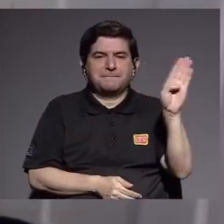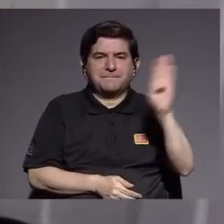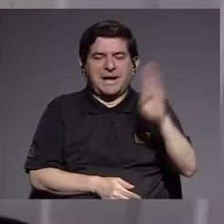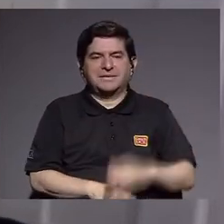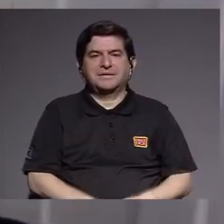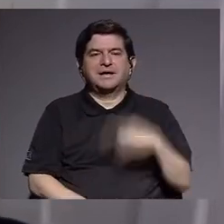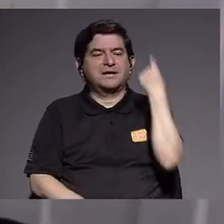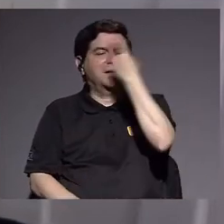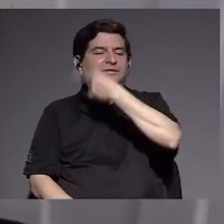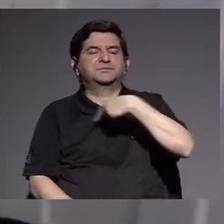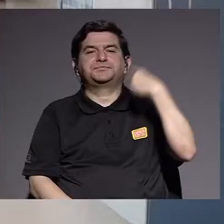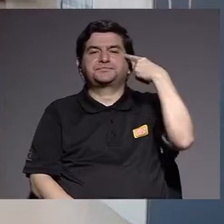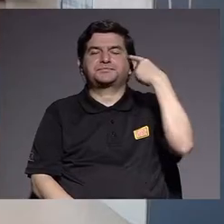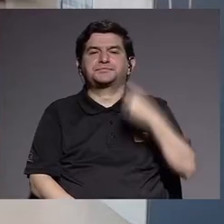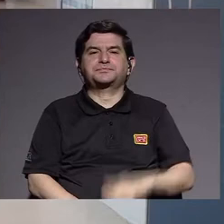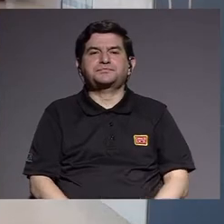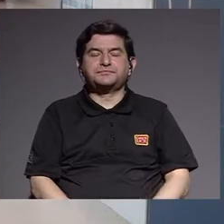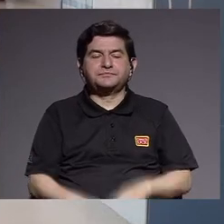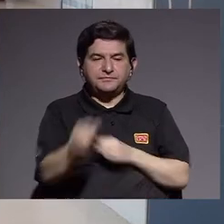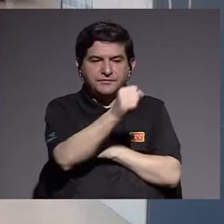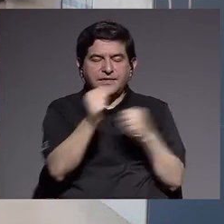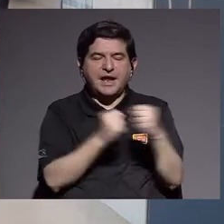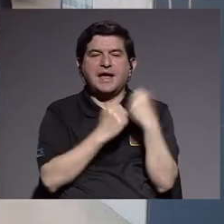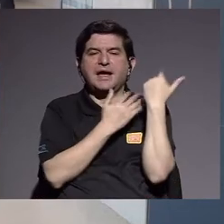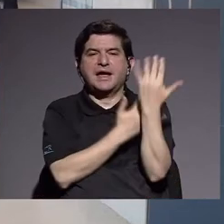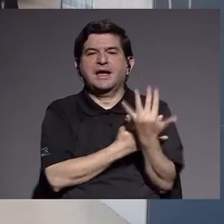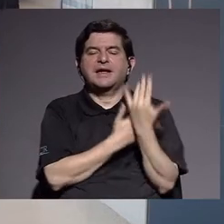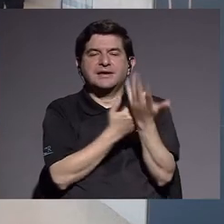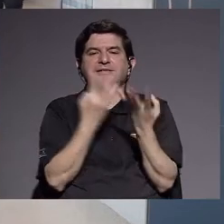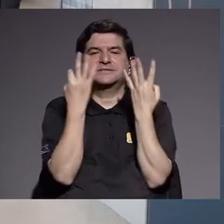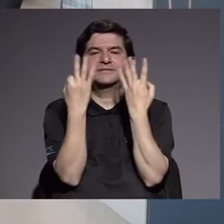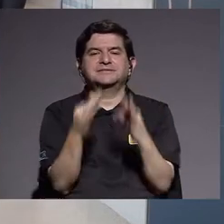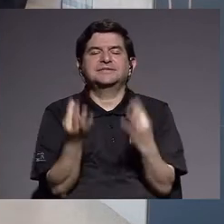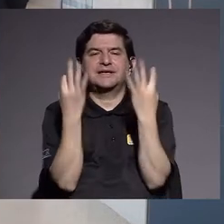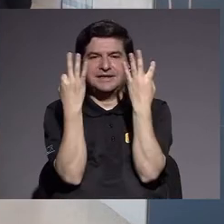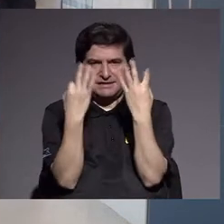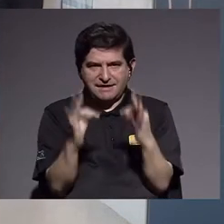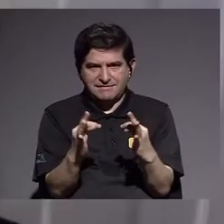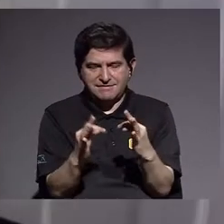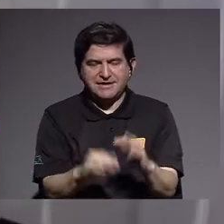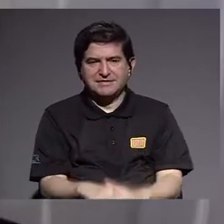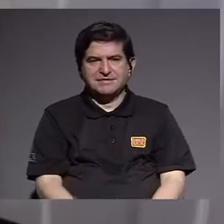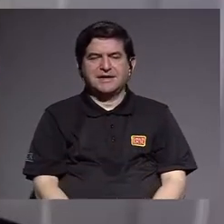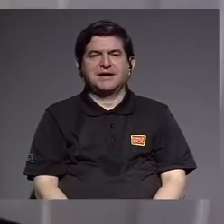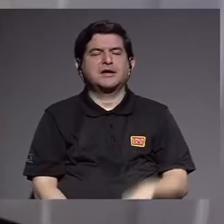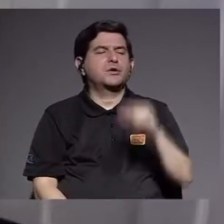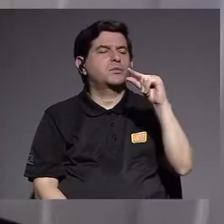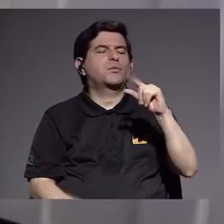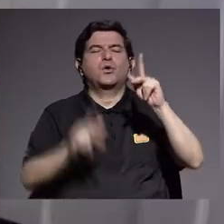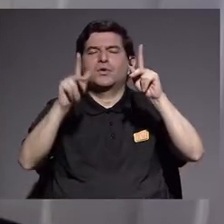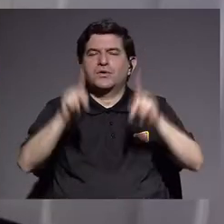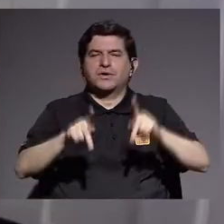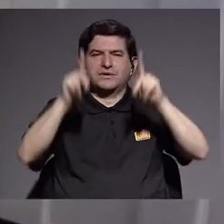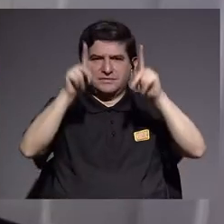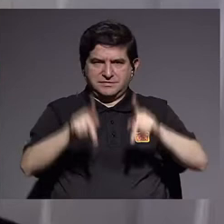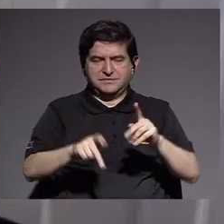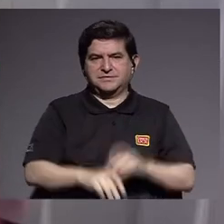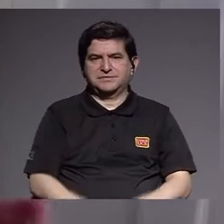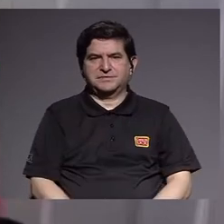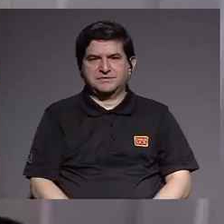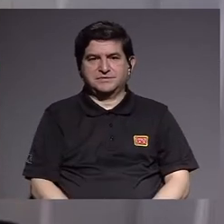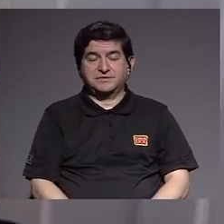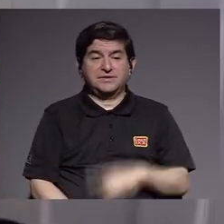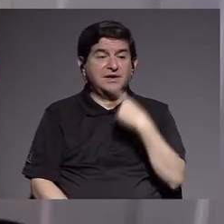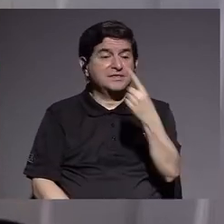la carga viral y bacteriana la de la boca en la sala de espera como siempre a tratar que sea poquita gente